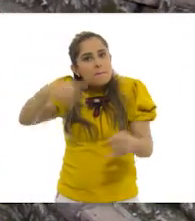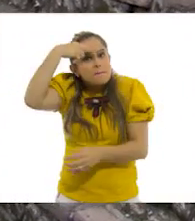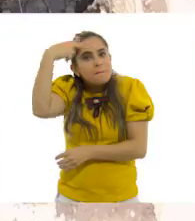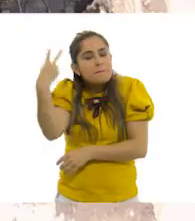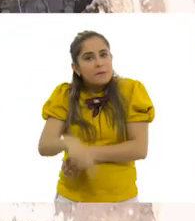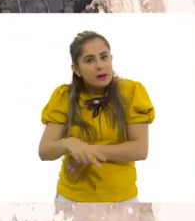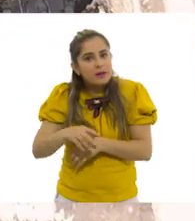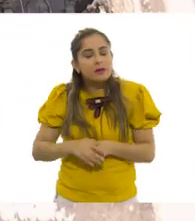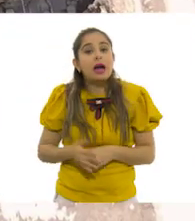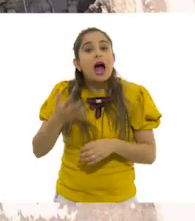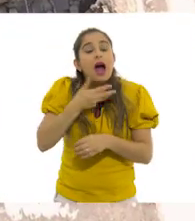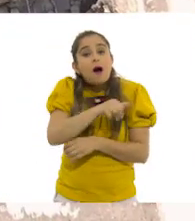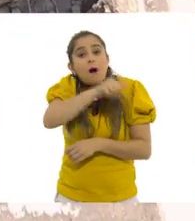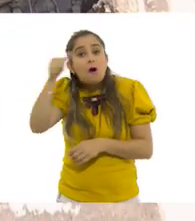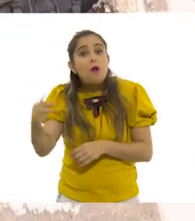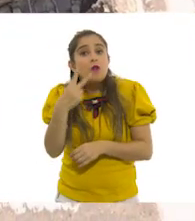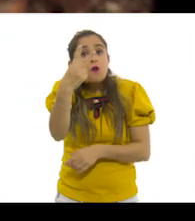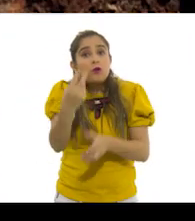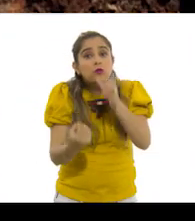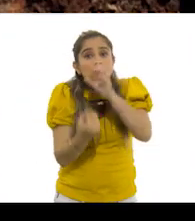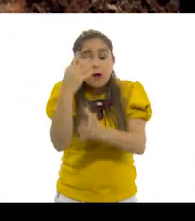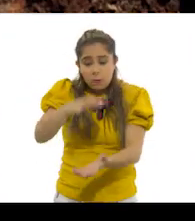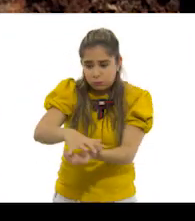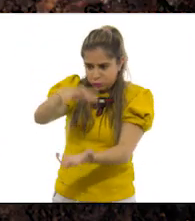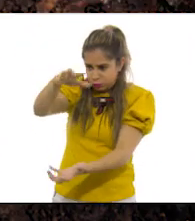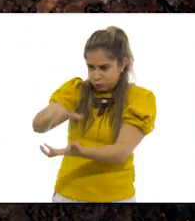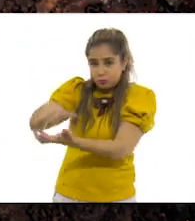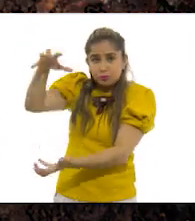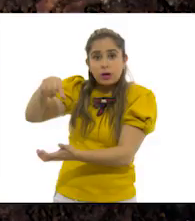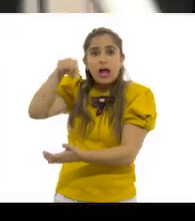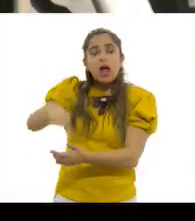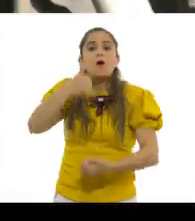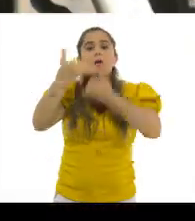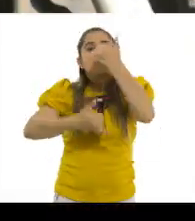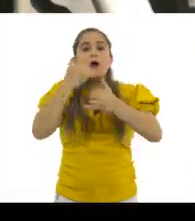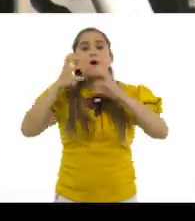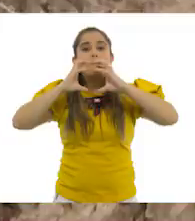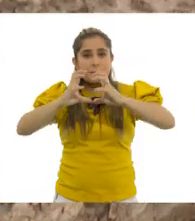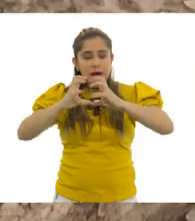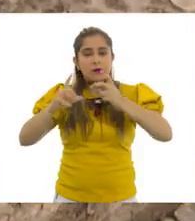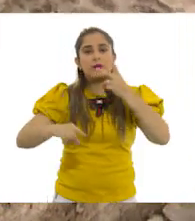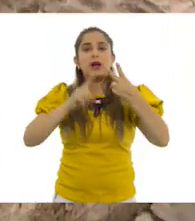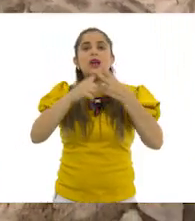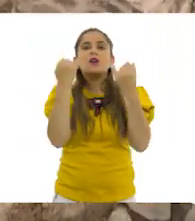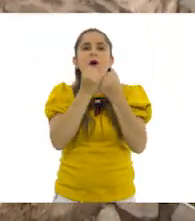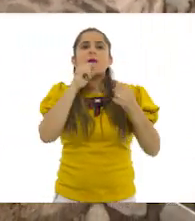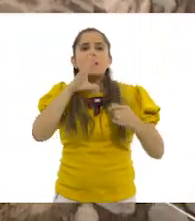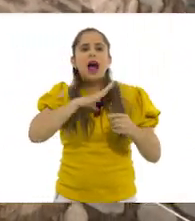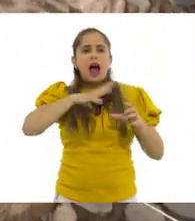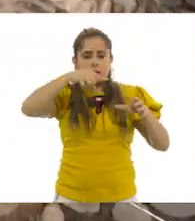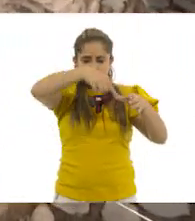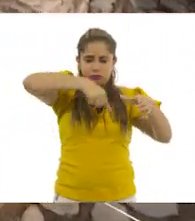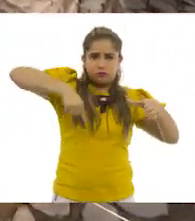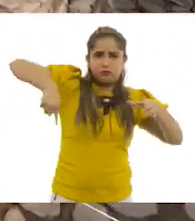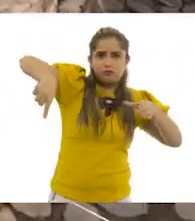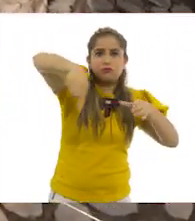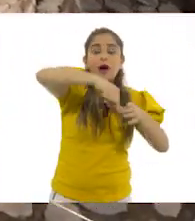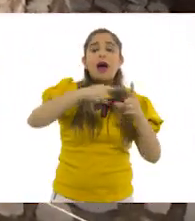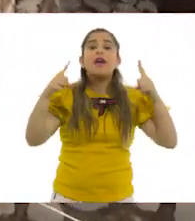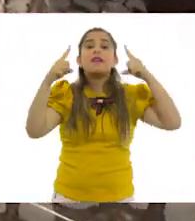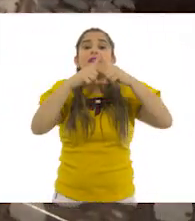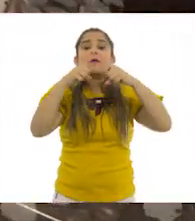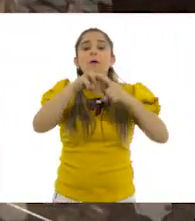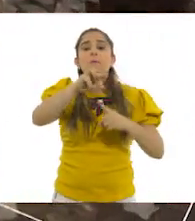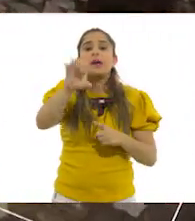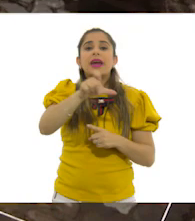Dos nuevos vestigios emergieron de la tierra: un juego de pelota y la sorpresiva estructura redondeada del templo de